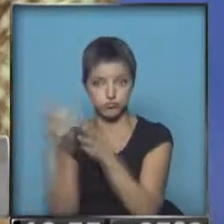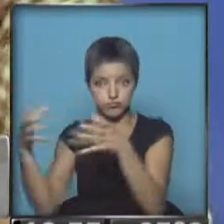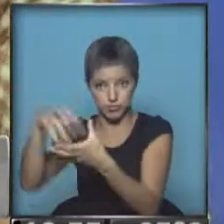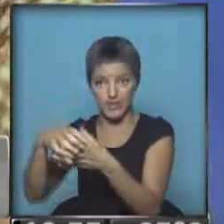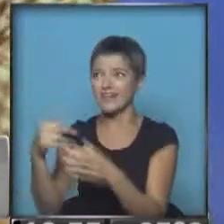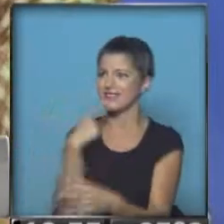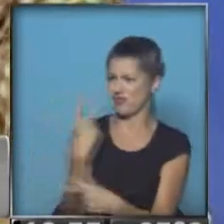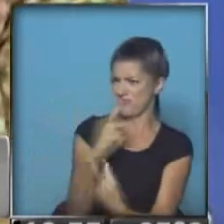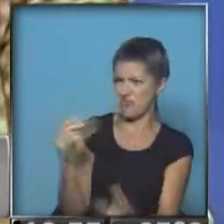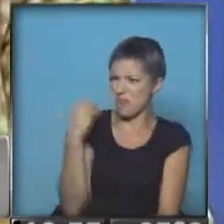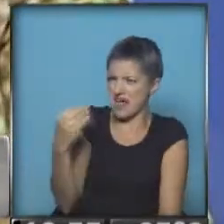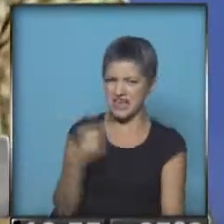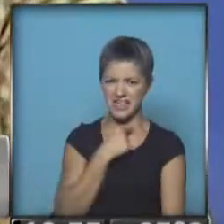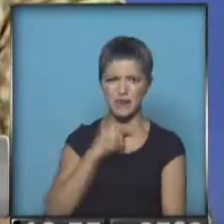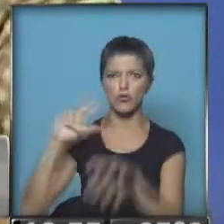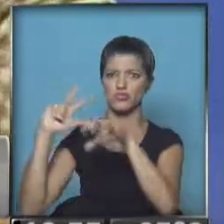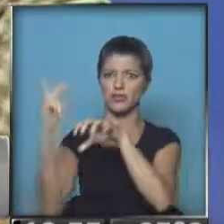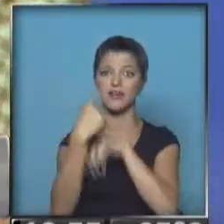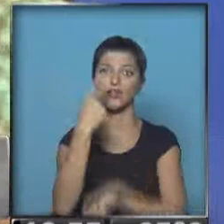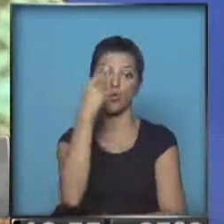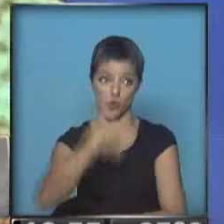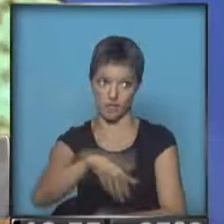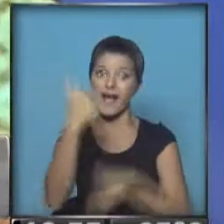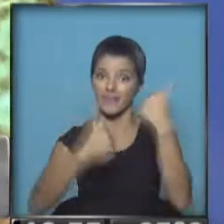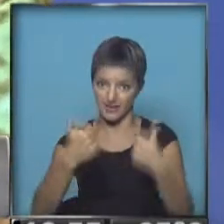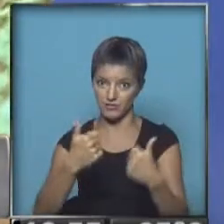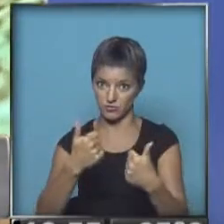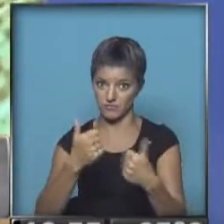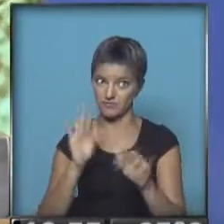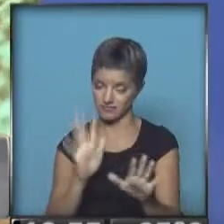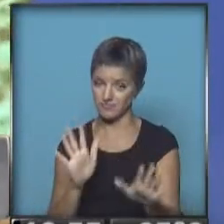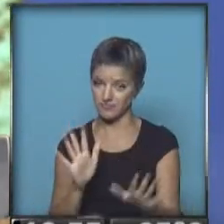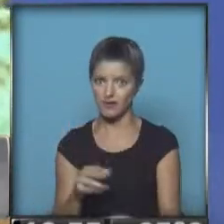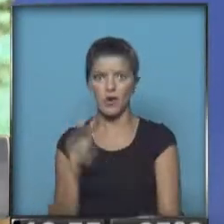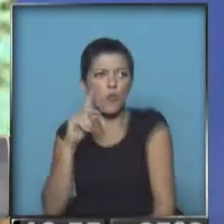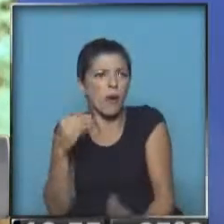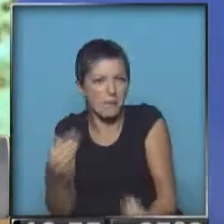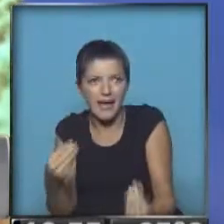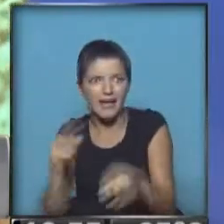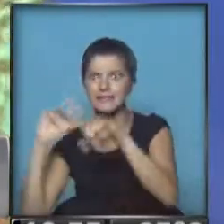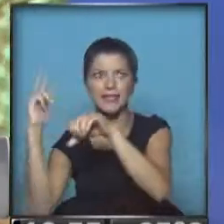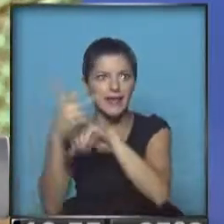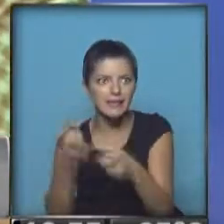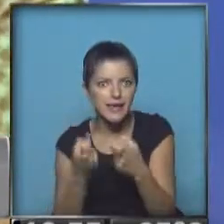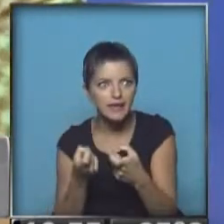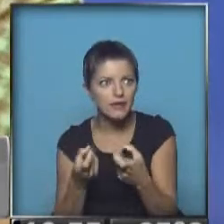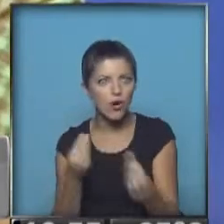contra y decían, ¿para qué queremos satélites? Dijo uno que es candidato. ¿Para qué? Mirá vos, ¿cómo que para qué queremos